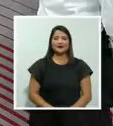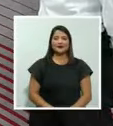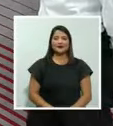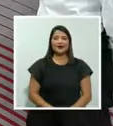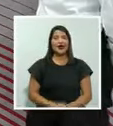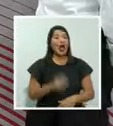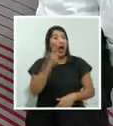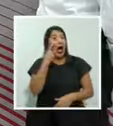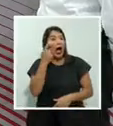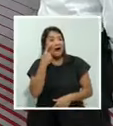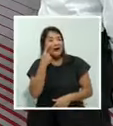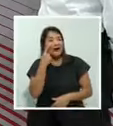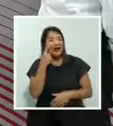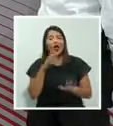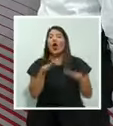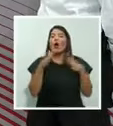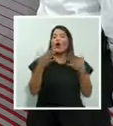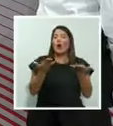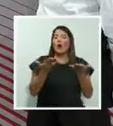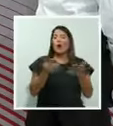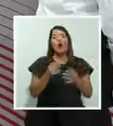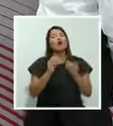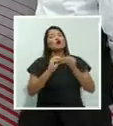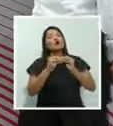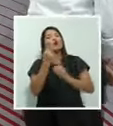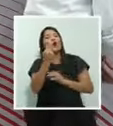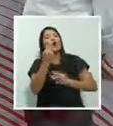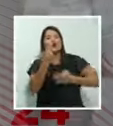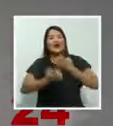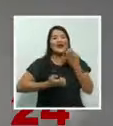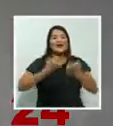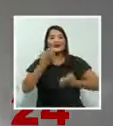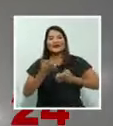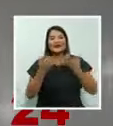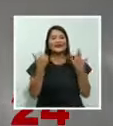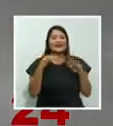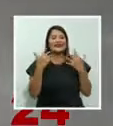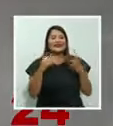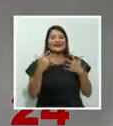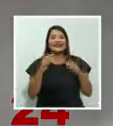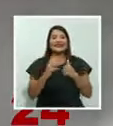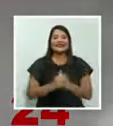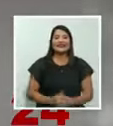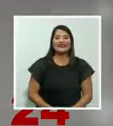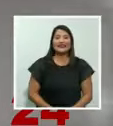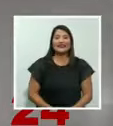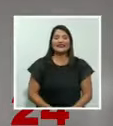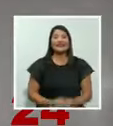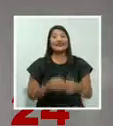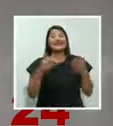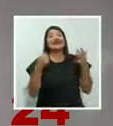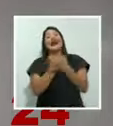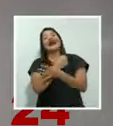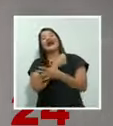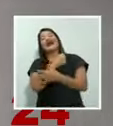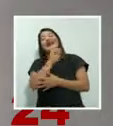Vamos a ver... ¿Cómo nos va? Un 1 le pone emoción a ese juego, ¿sabes? Ay, un 1.